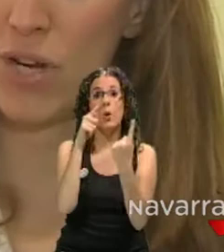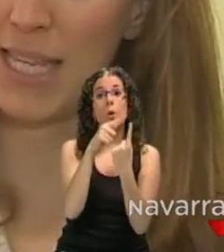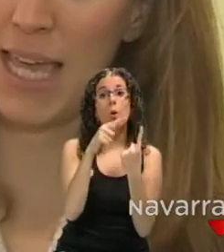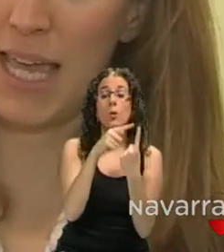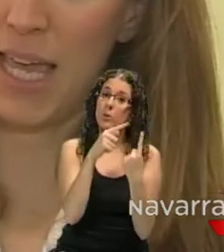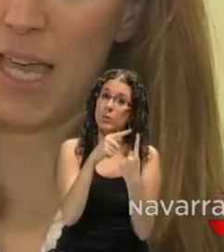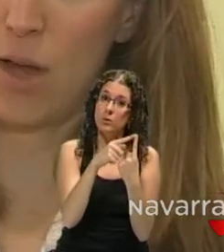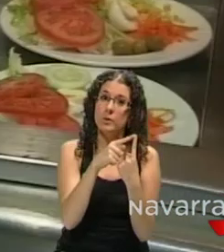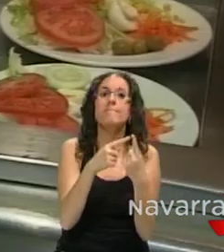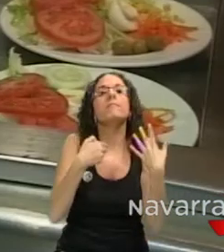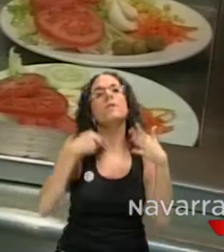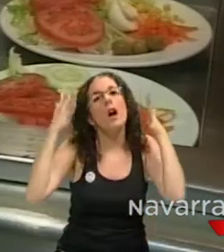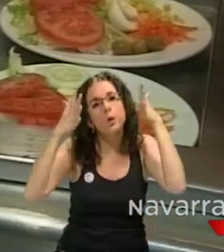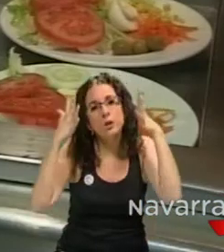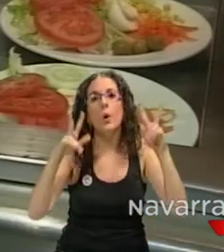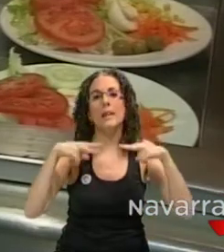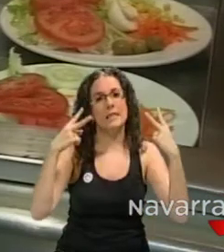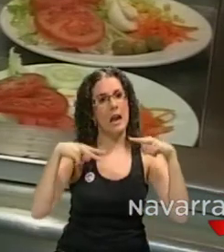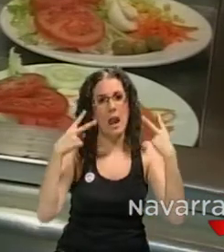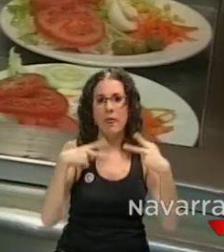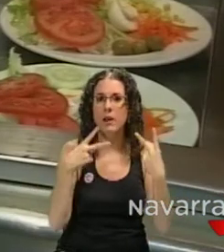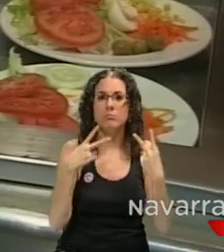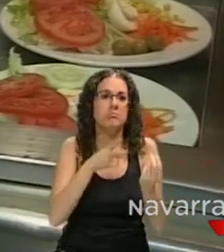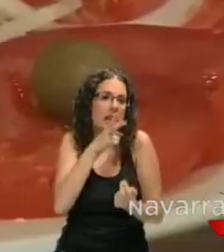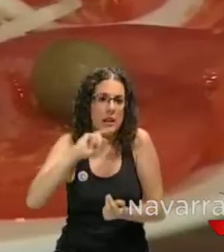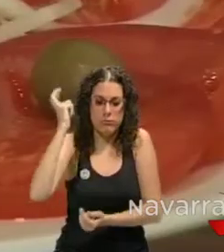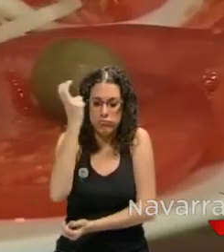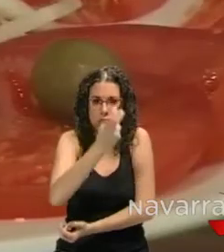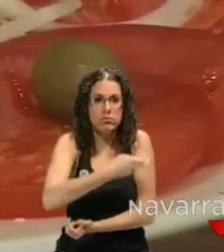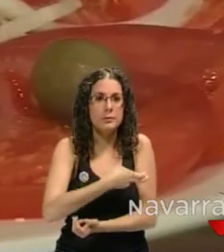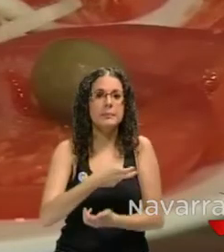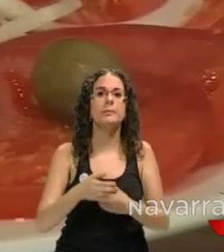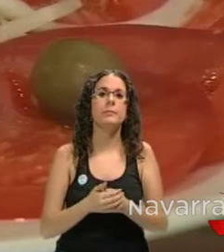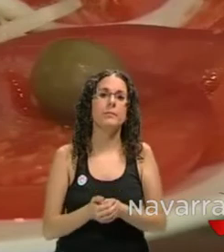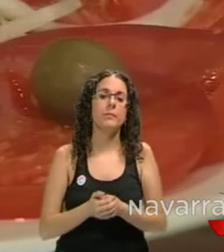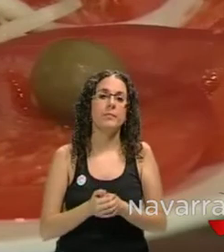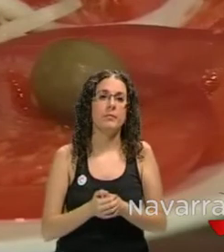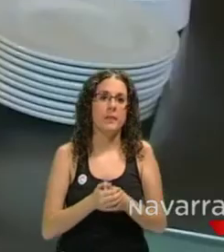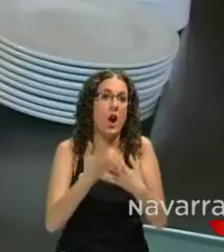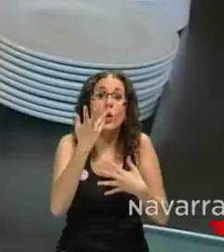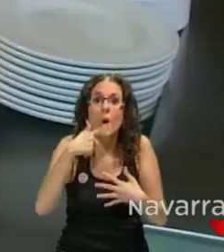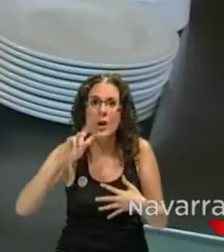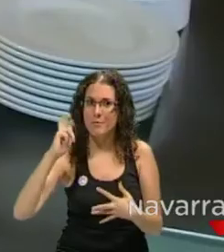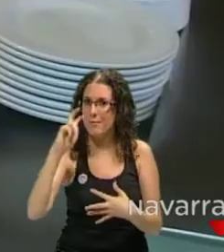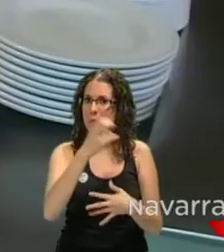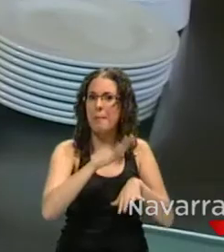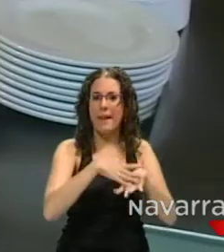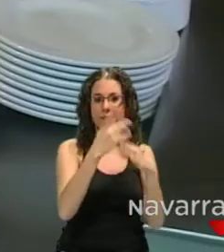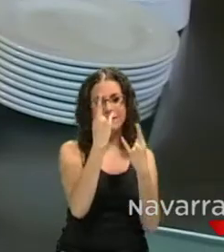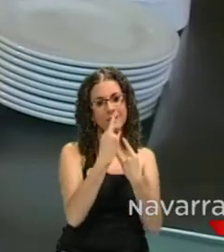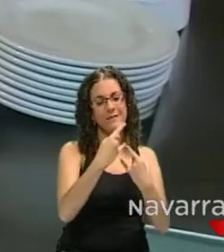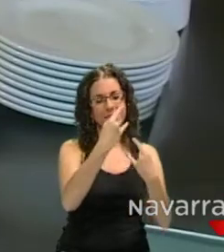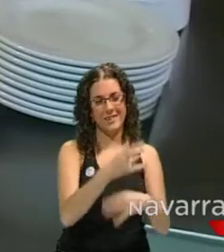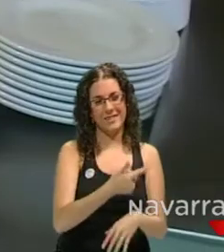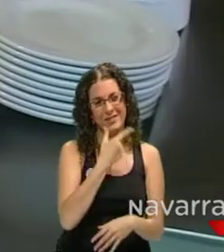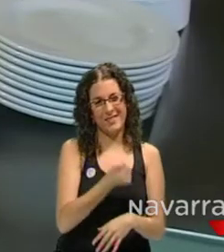que fuese una ensalada, por ejemplo, con varios vegetales, variedad de vegetales, con diferentes colores para que sea más atractivo